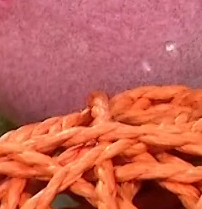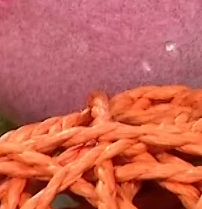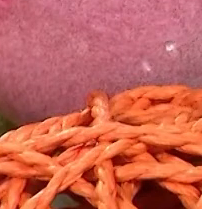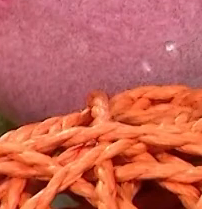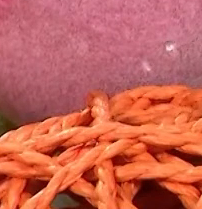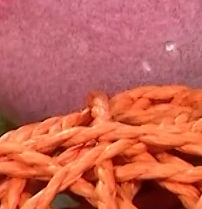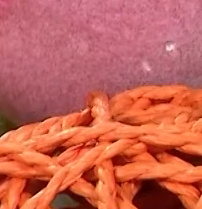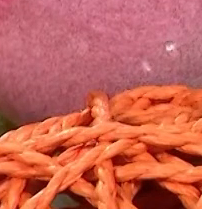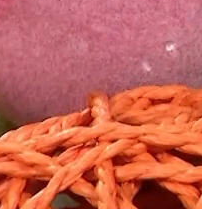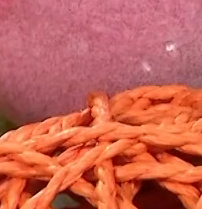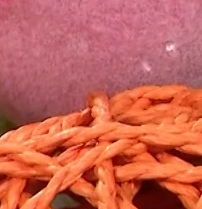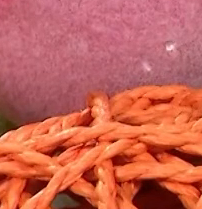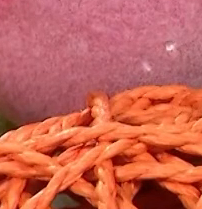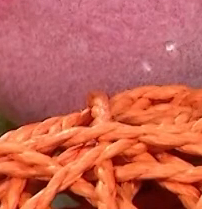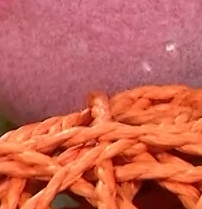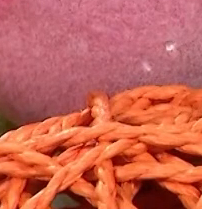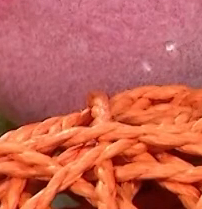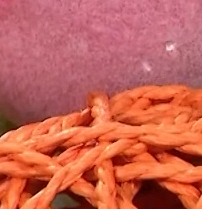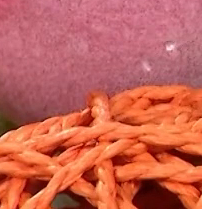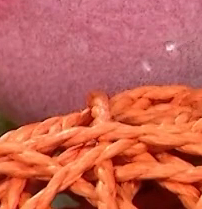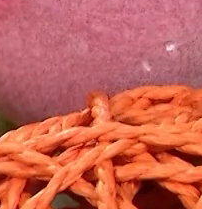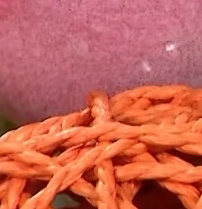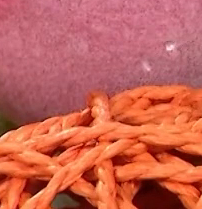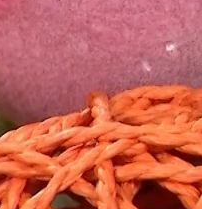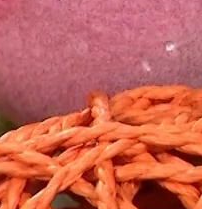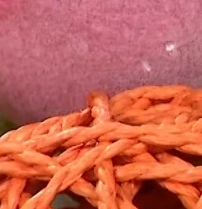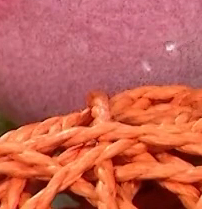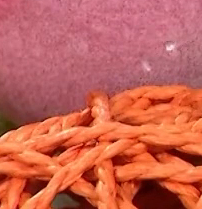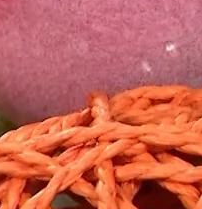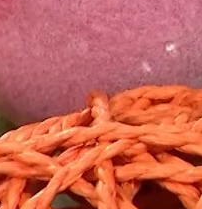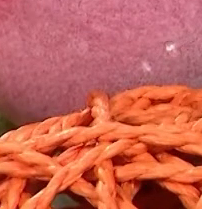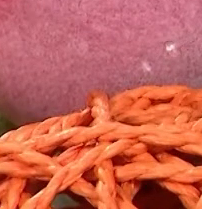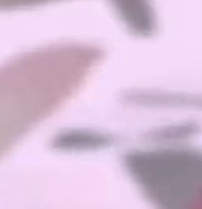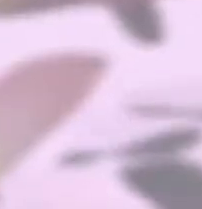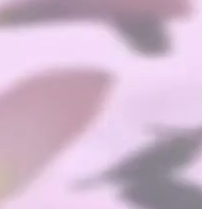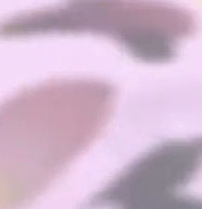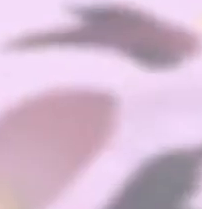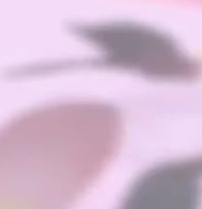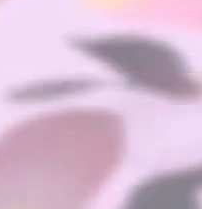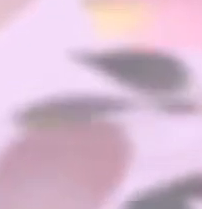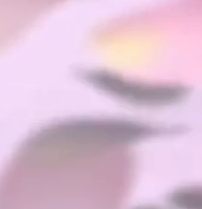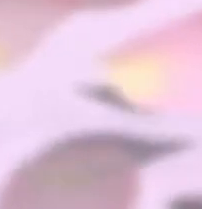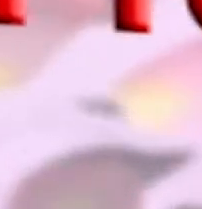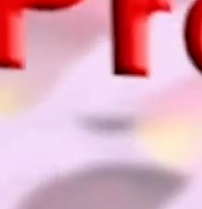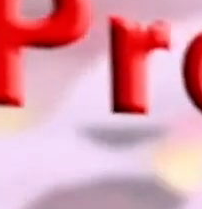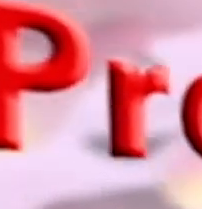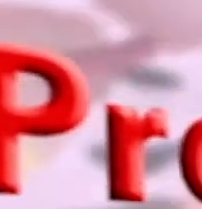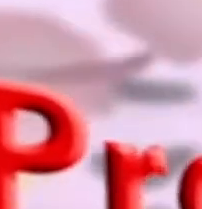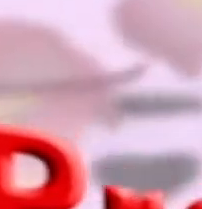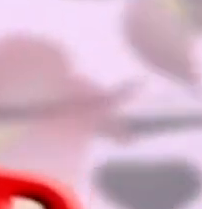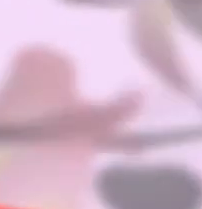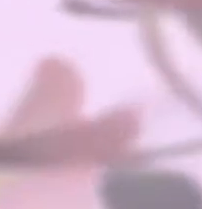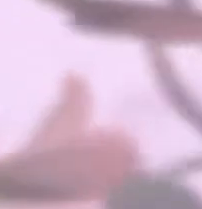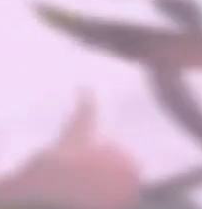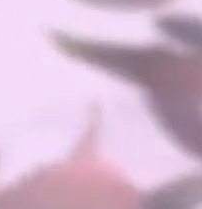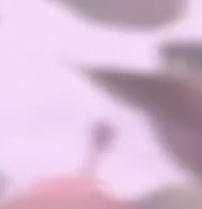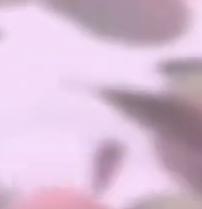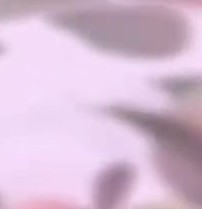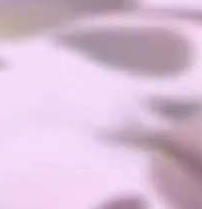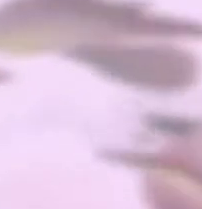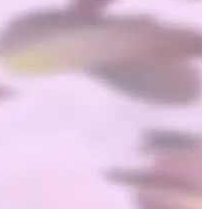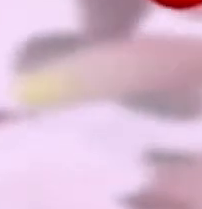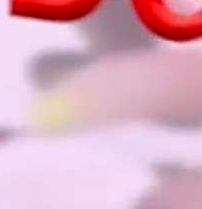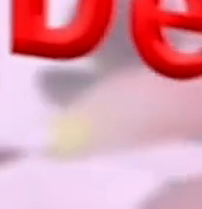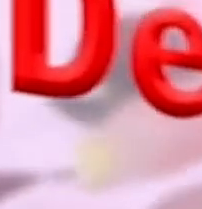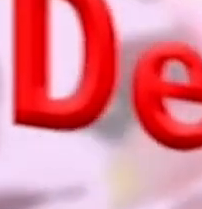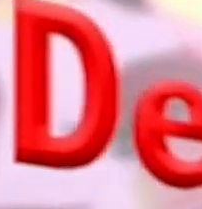en el manejo del cáncer. Saccharidix en tiendas naturistas. Un producto natural para ayudar a los hombres con su